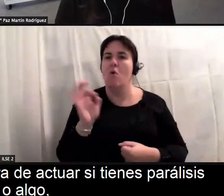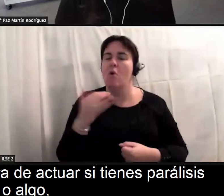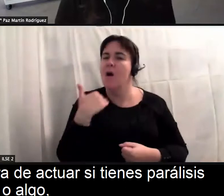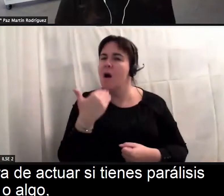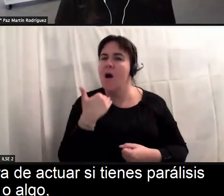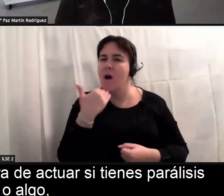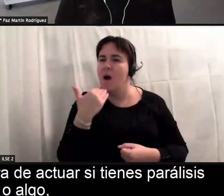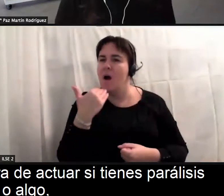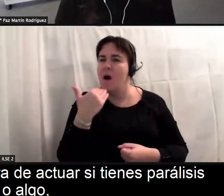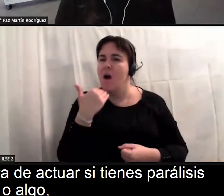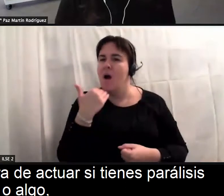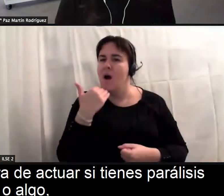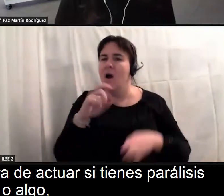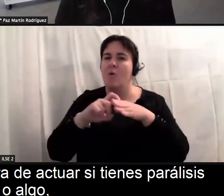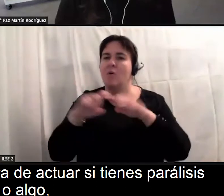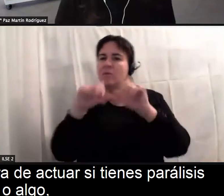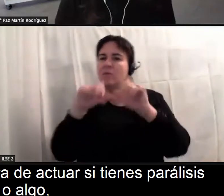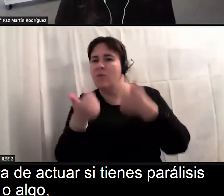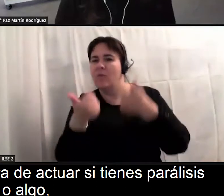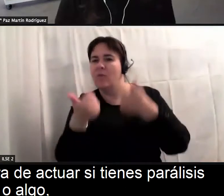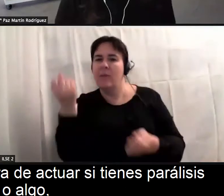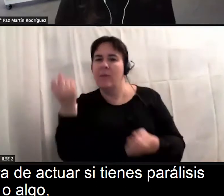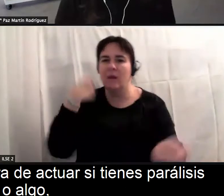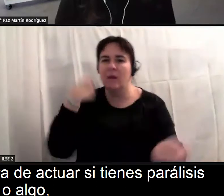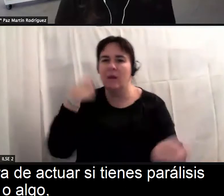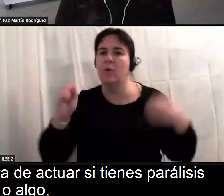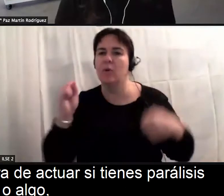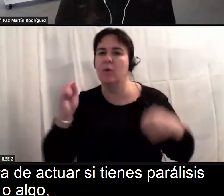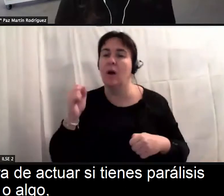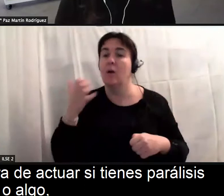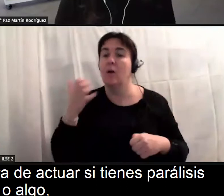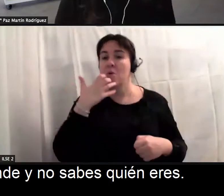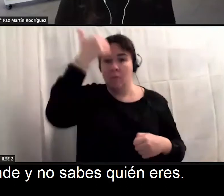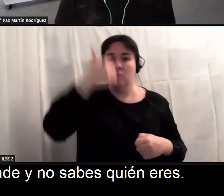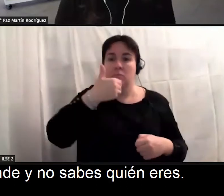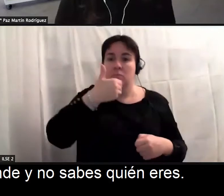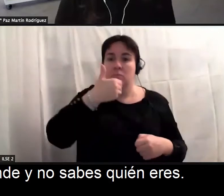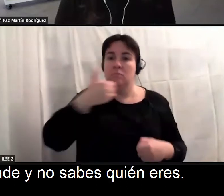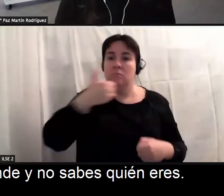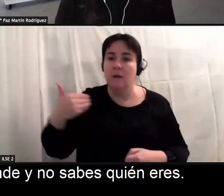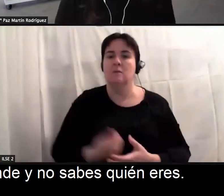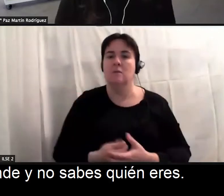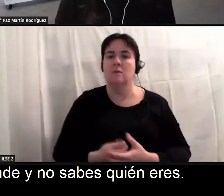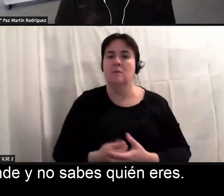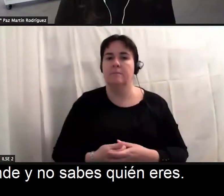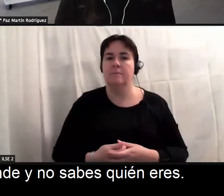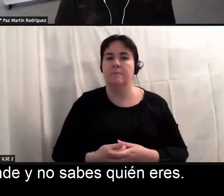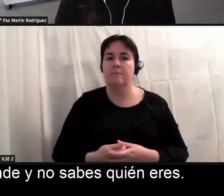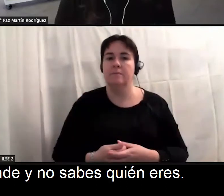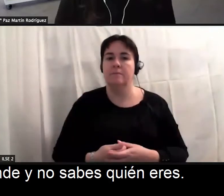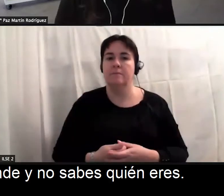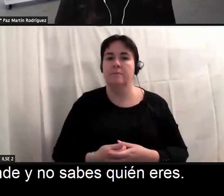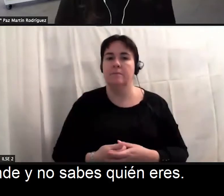manera de actuar, si tienes parálisis cerebral o algo, la computadora no te entiende, no